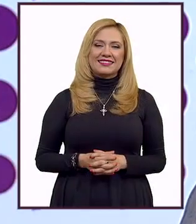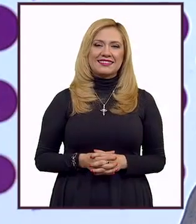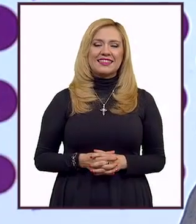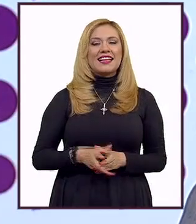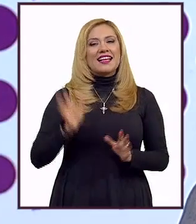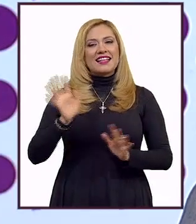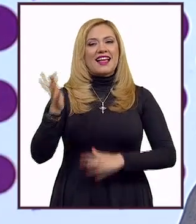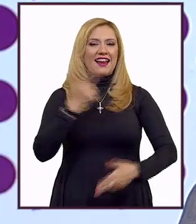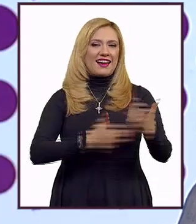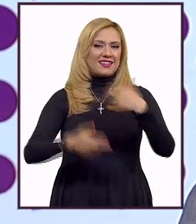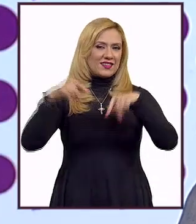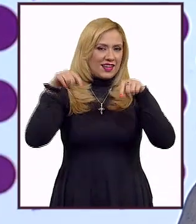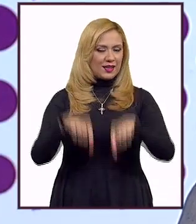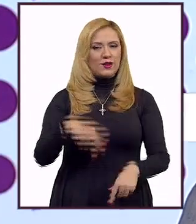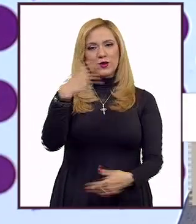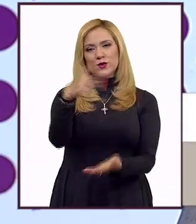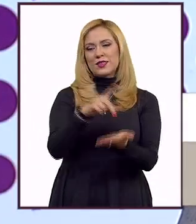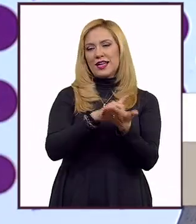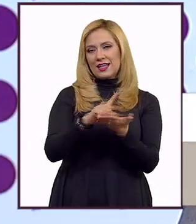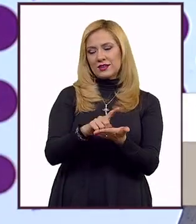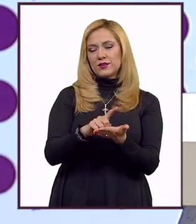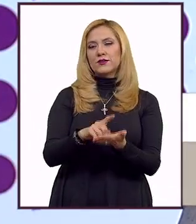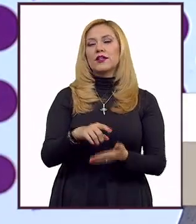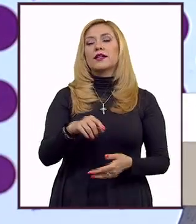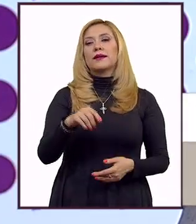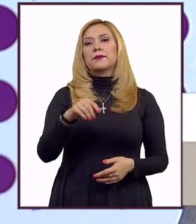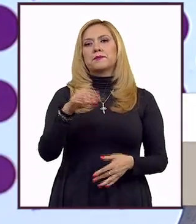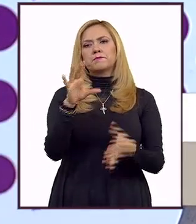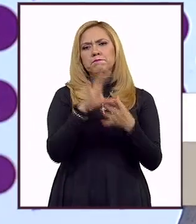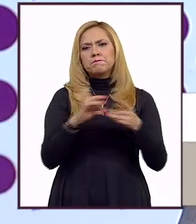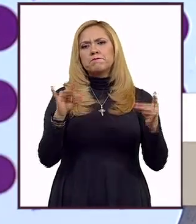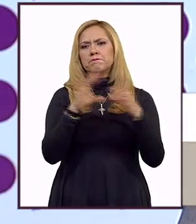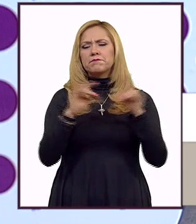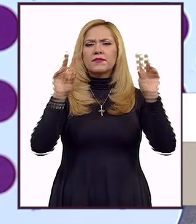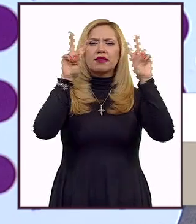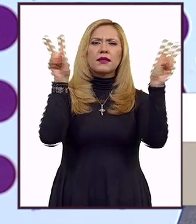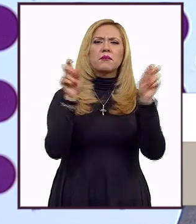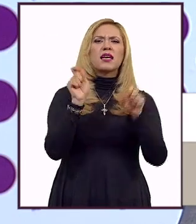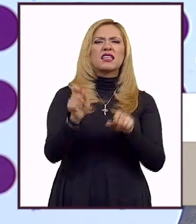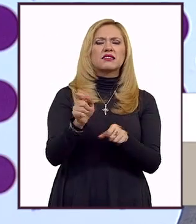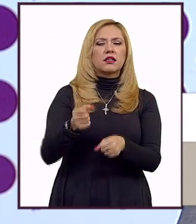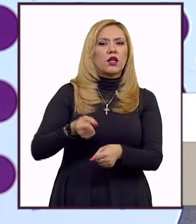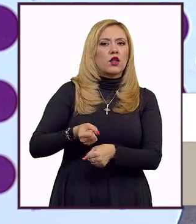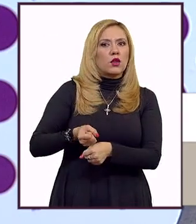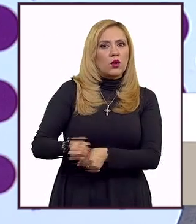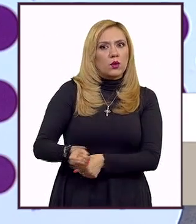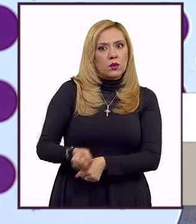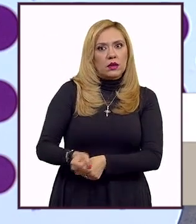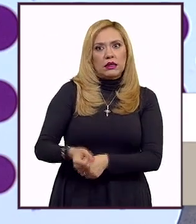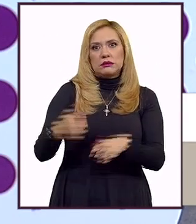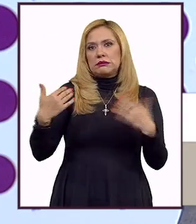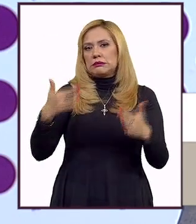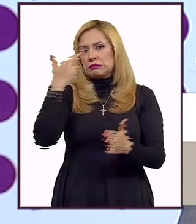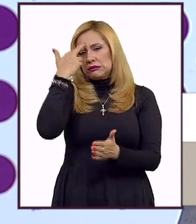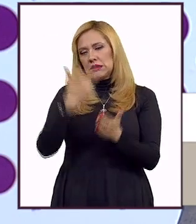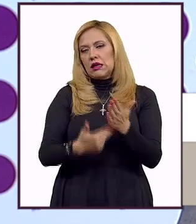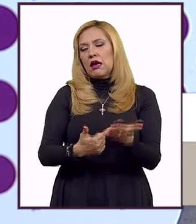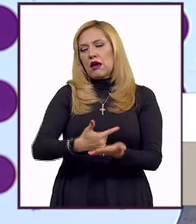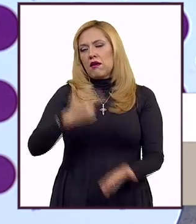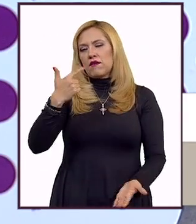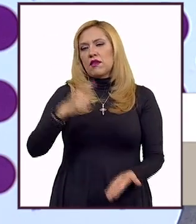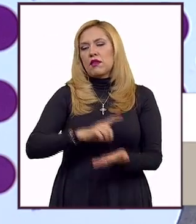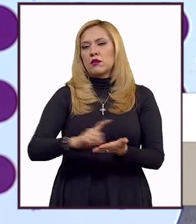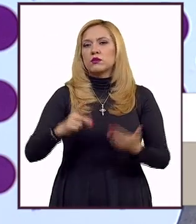Ya estamos de regreso en su programa Tus Derechos. Les recuerdo que estamos platicando sobre el delito de tortura y además una violación grave de derechos